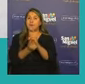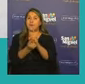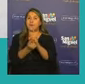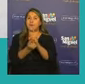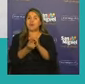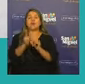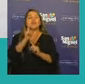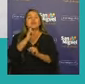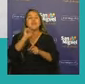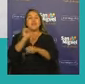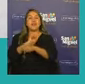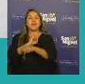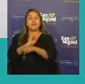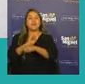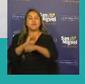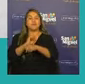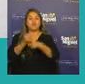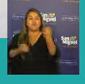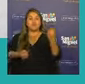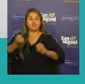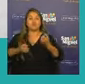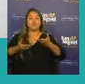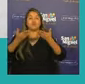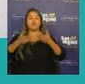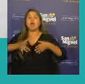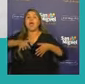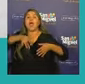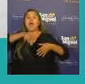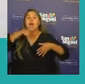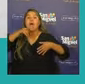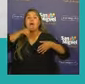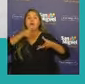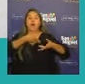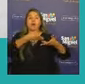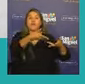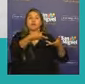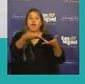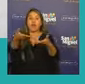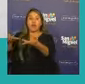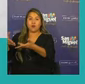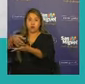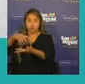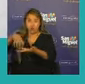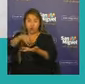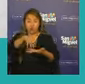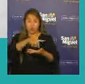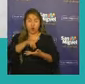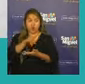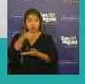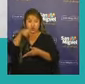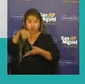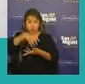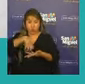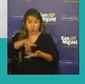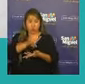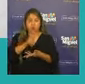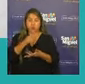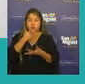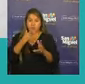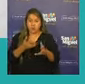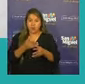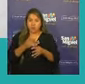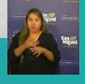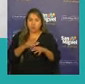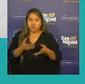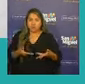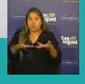capaz de almacenar y mover agua potable en toda la comuna, y no solo en la comuna, sino que también poder disponer de